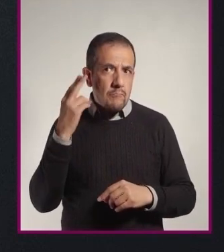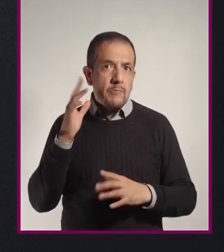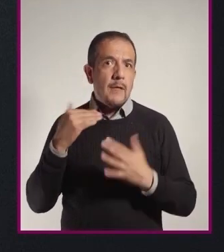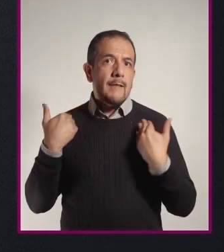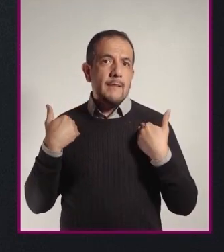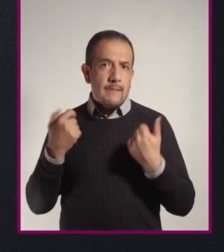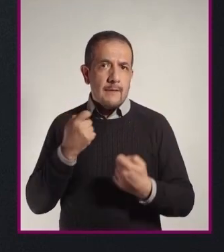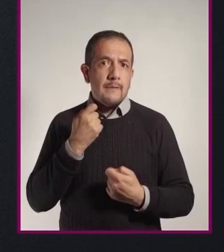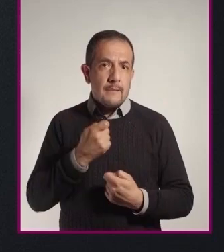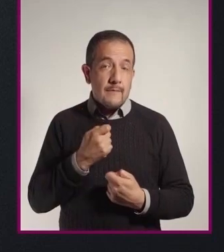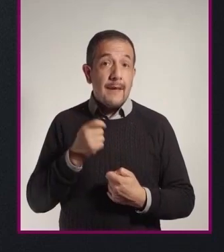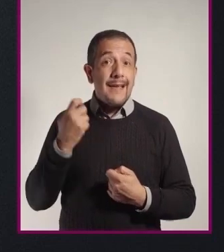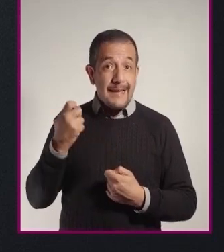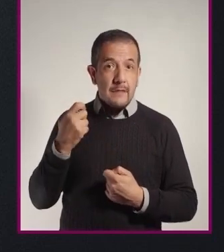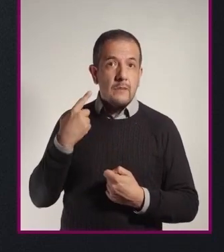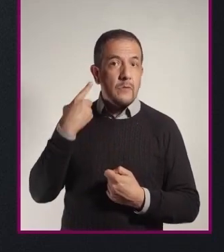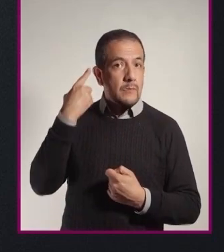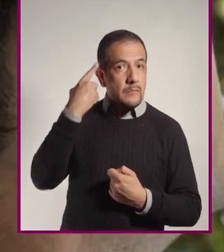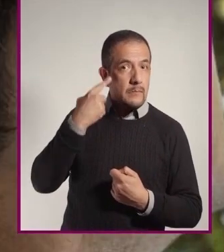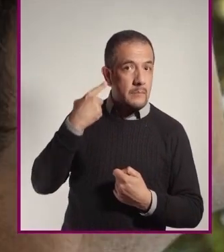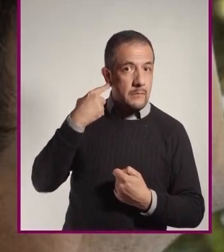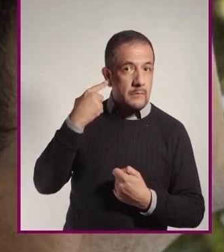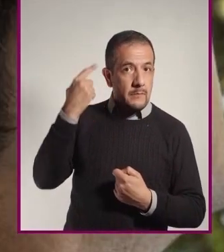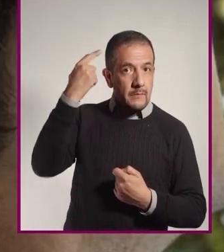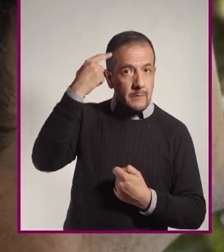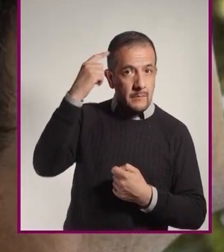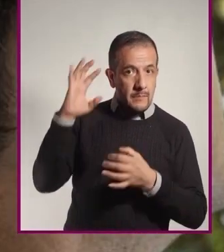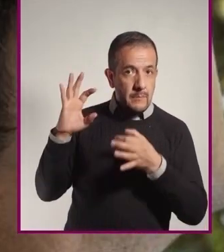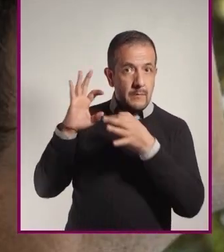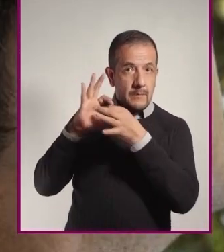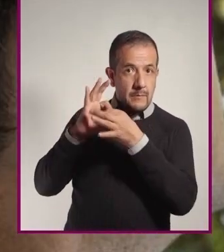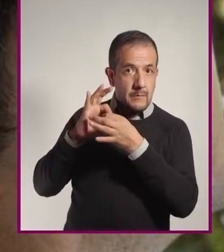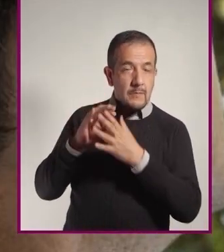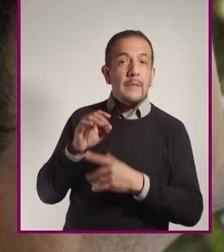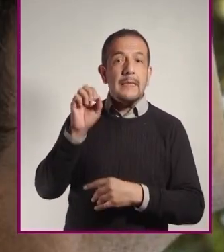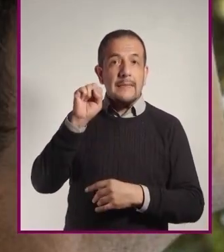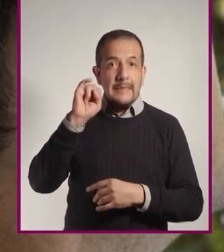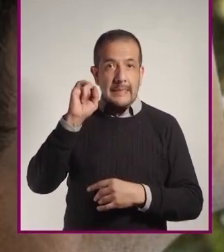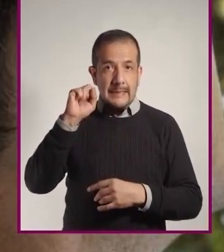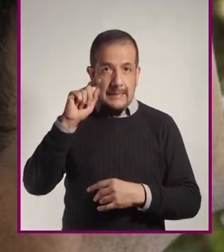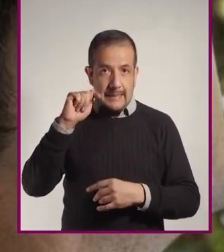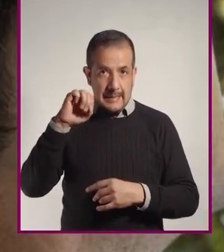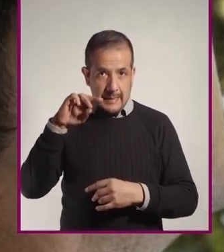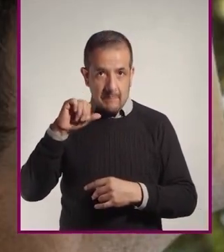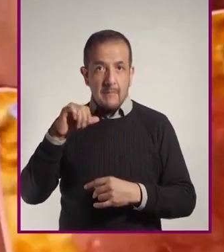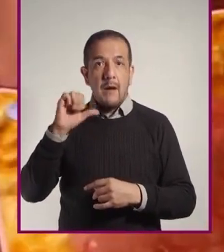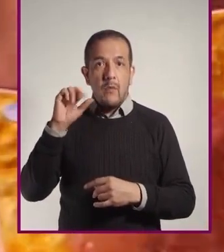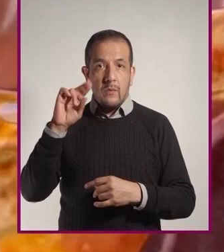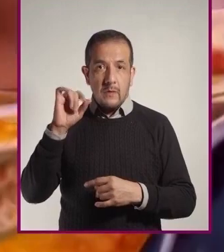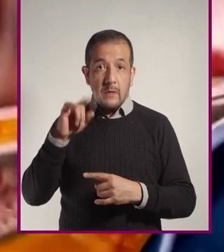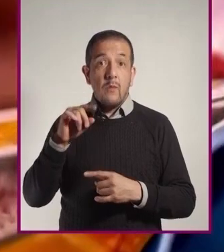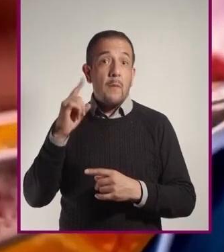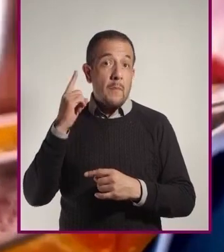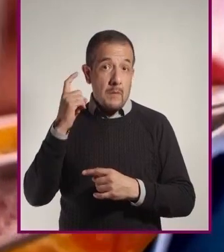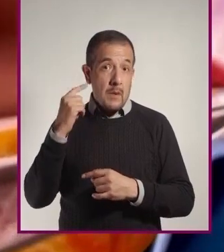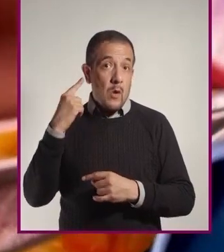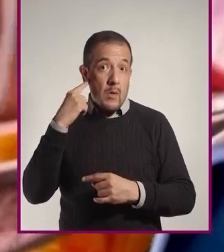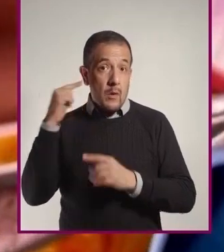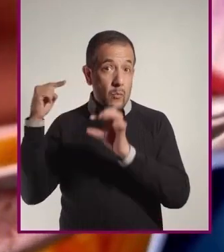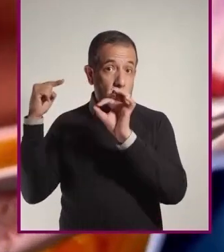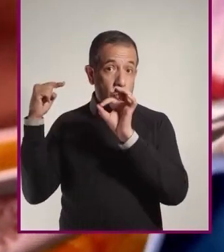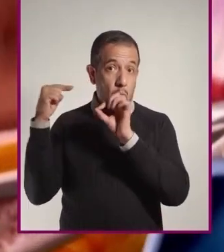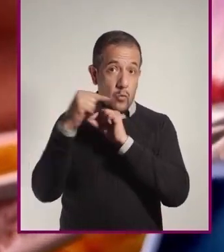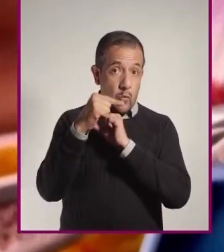dúo conforma el sistema auditivo. A grandes rasgos, el sonido entra por nuestro canal auditivo hasta el tímpano.